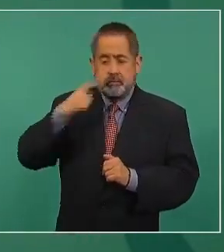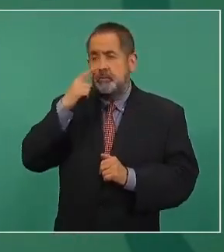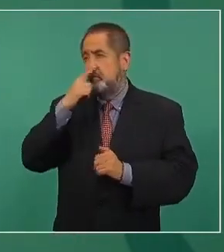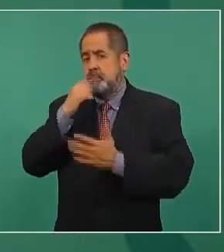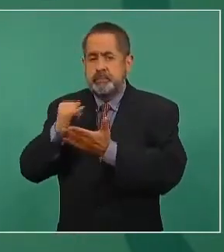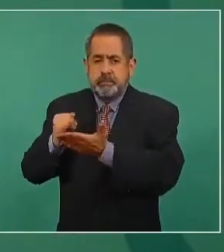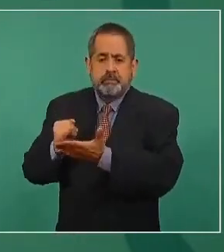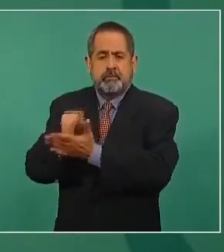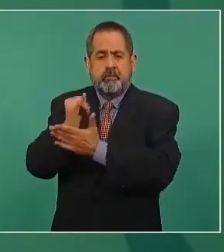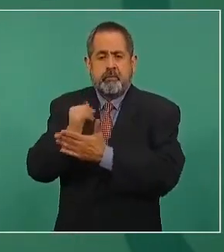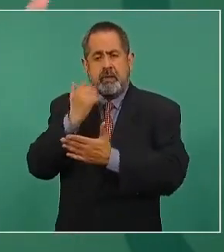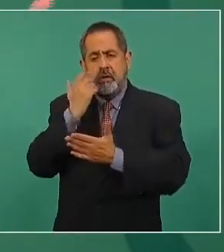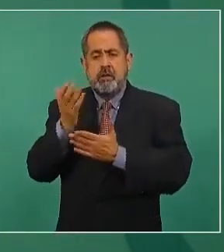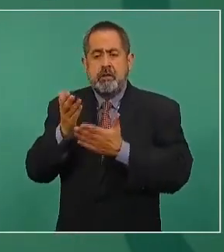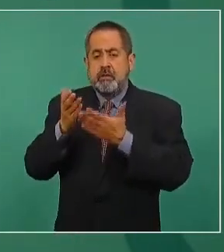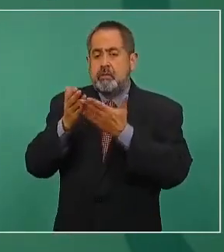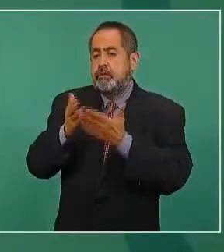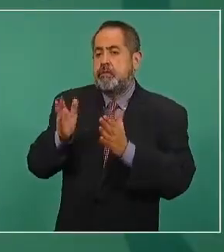tener